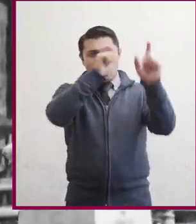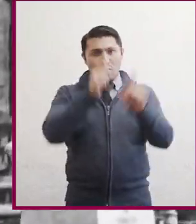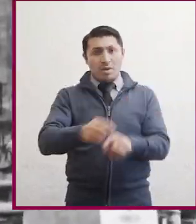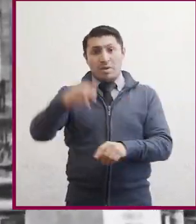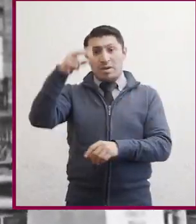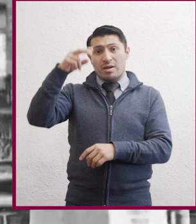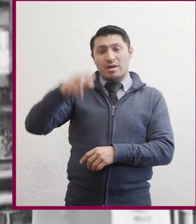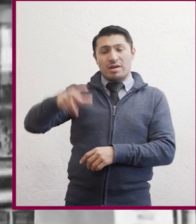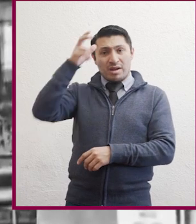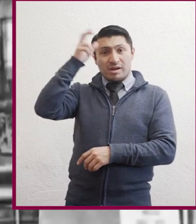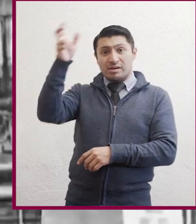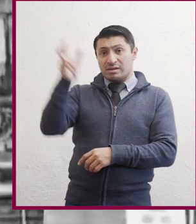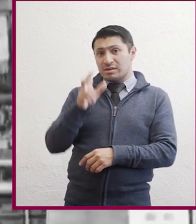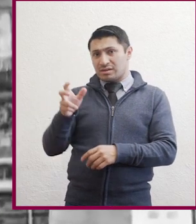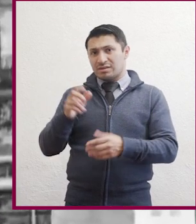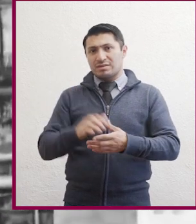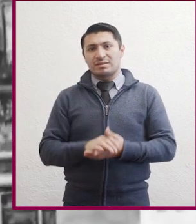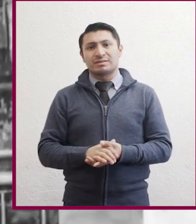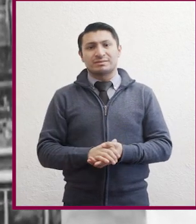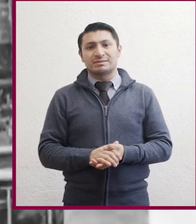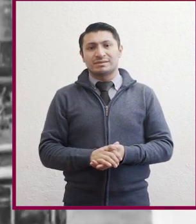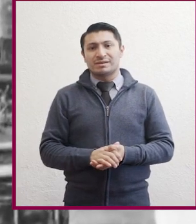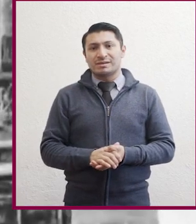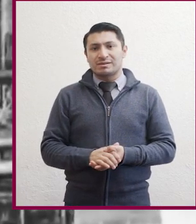estatua dedicada a Miguel Hidalgo.